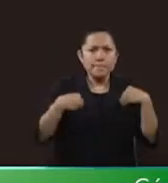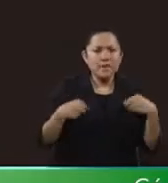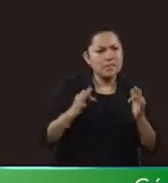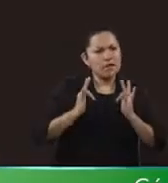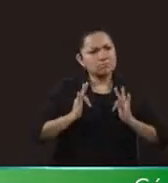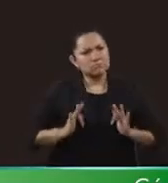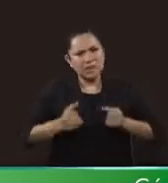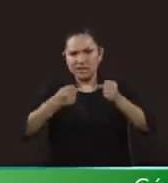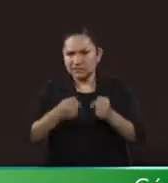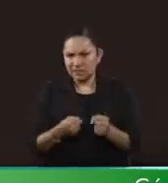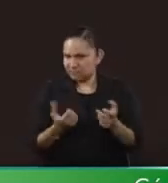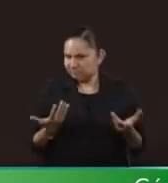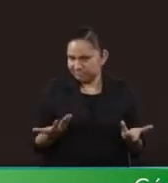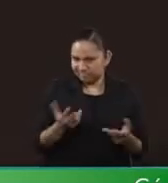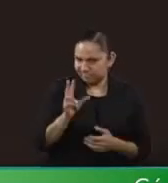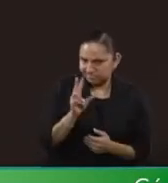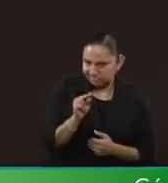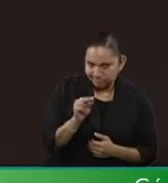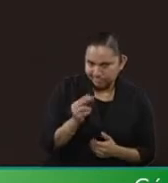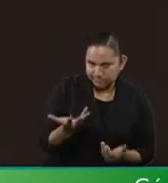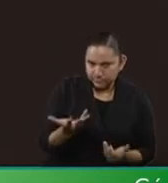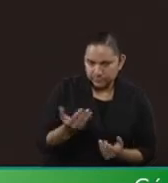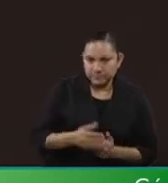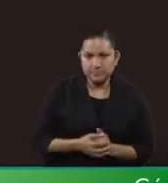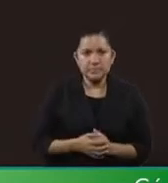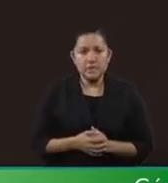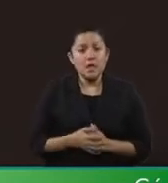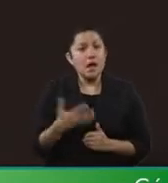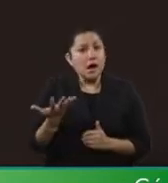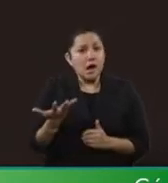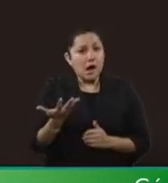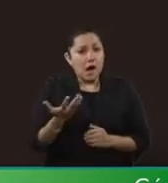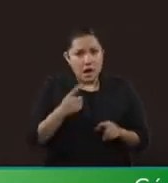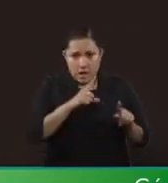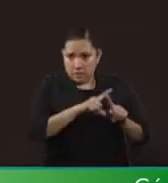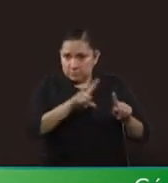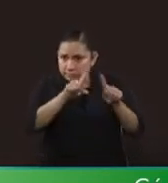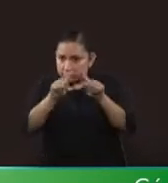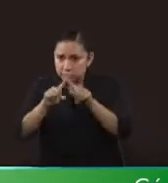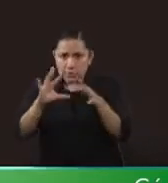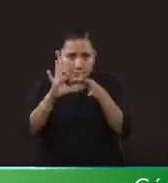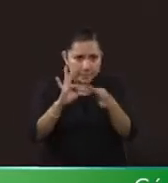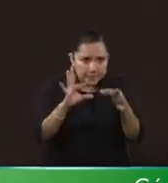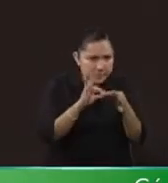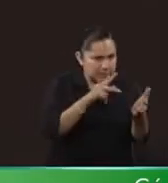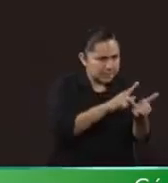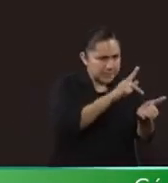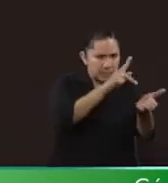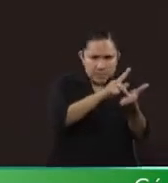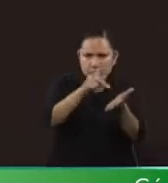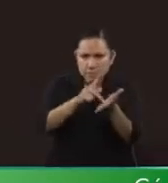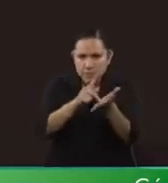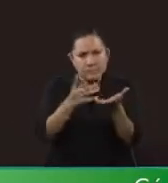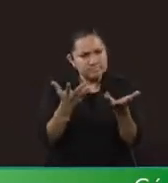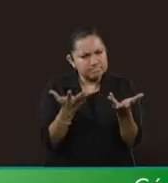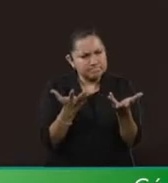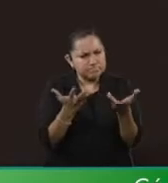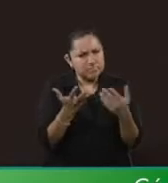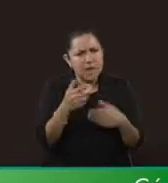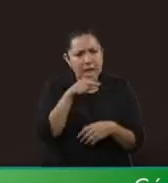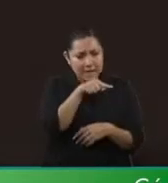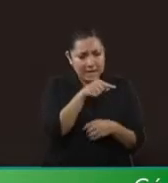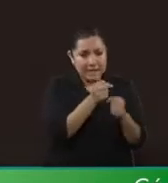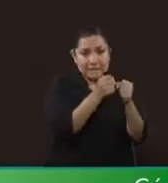mexicanos. Pero si bien, y como se ha repetido constantemente, la seguridad es responsabilidad